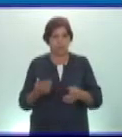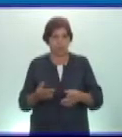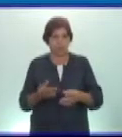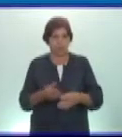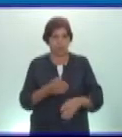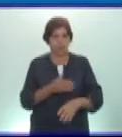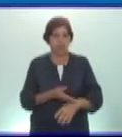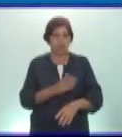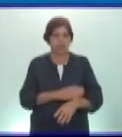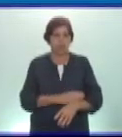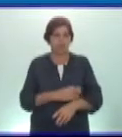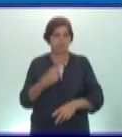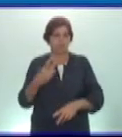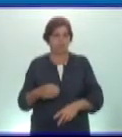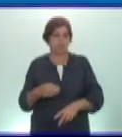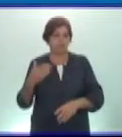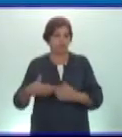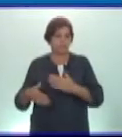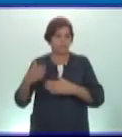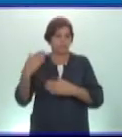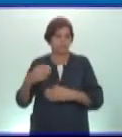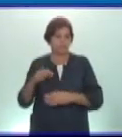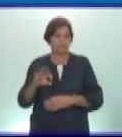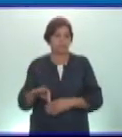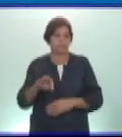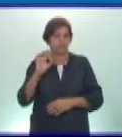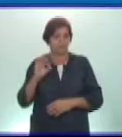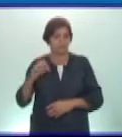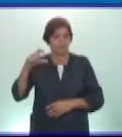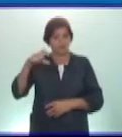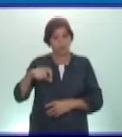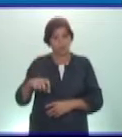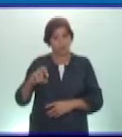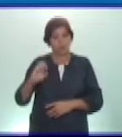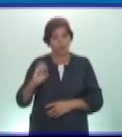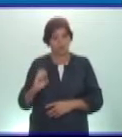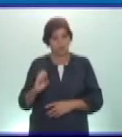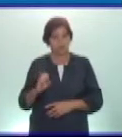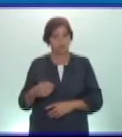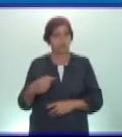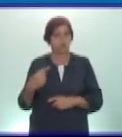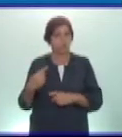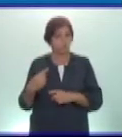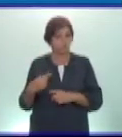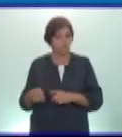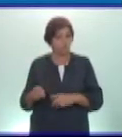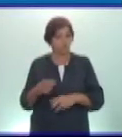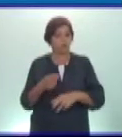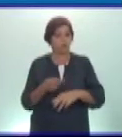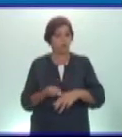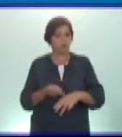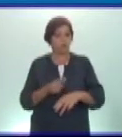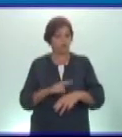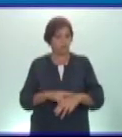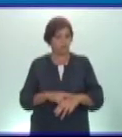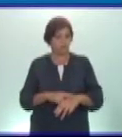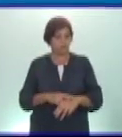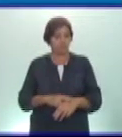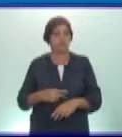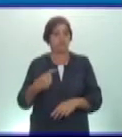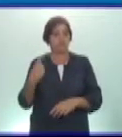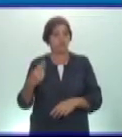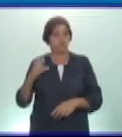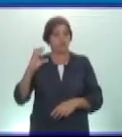además un gerundio, una preposición y una conjunción. Fíjense que son categorías gramaticales que hemos estudiado ya en